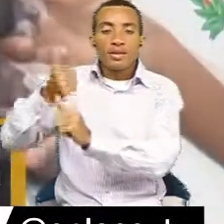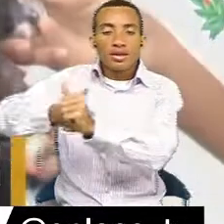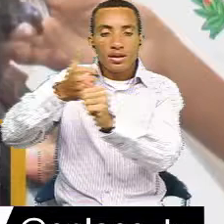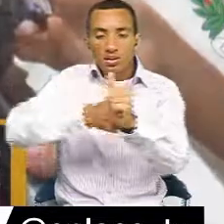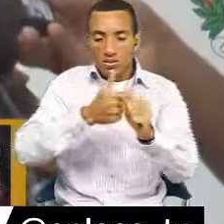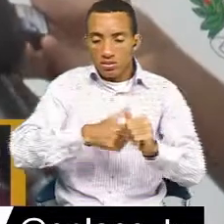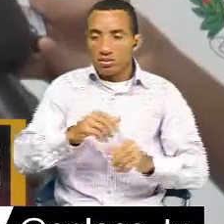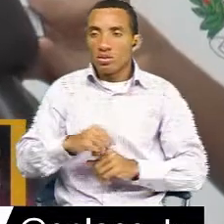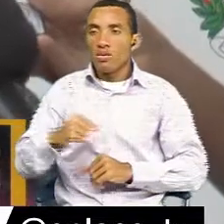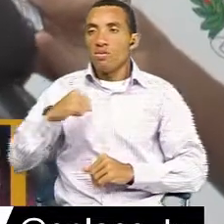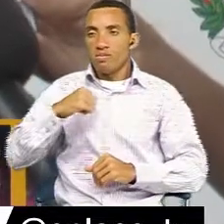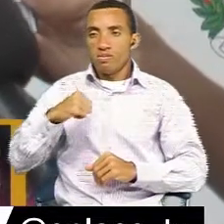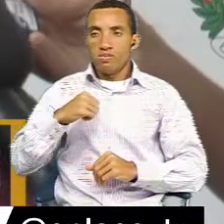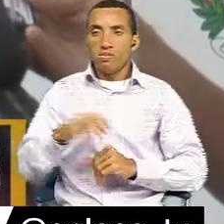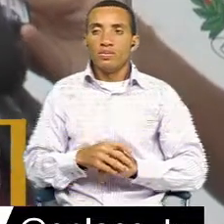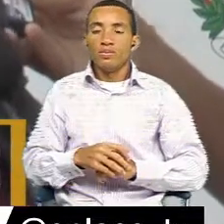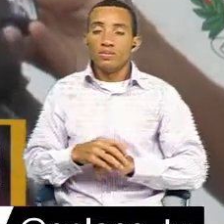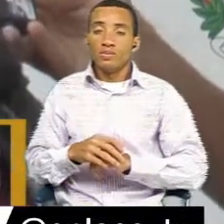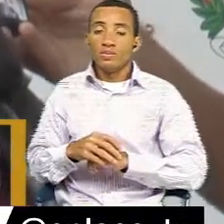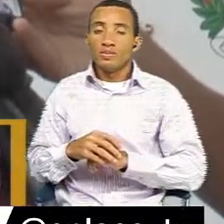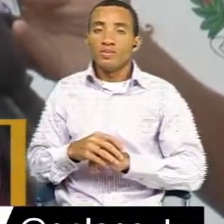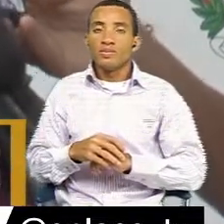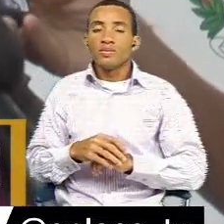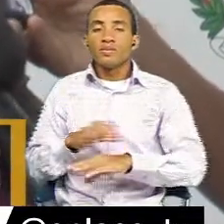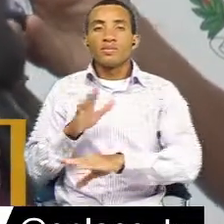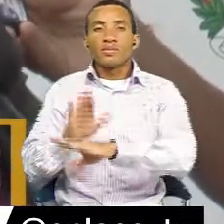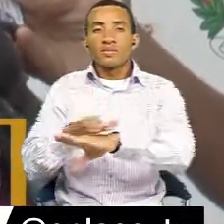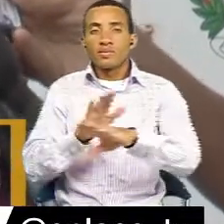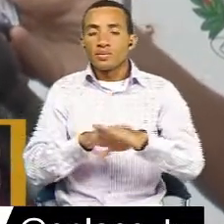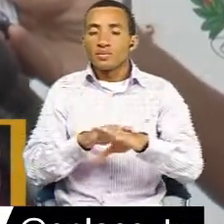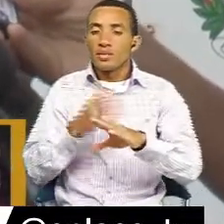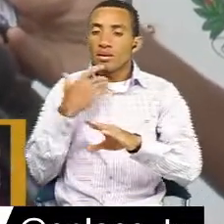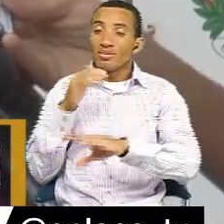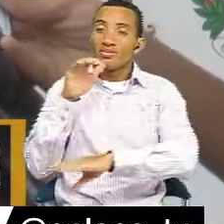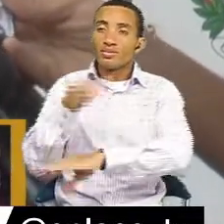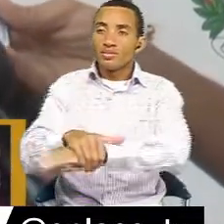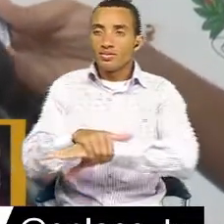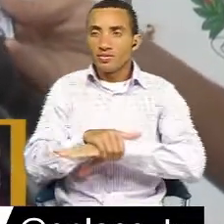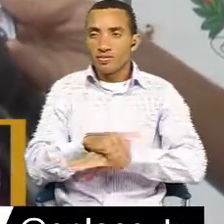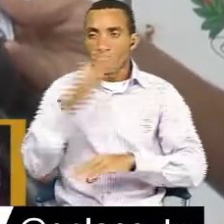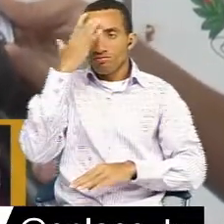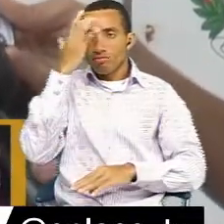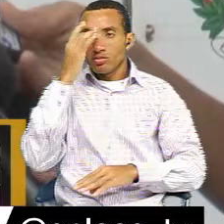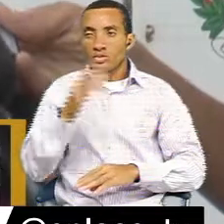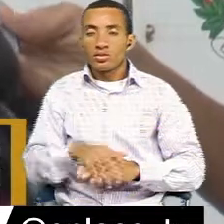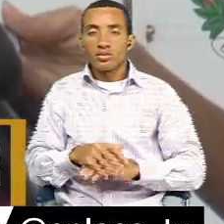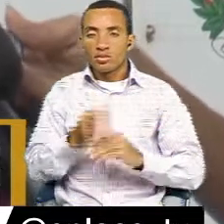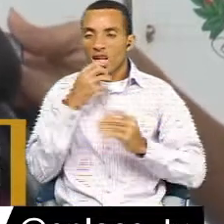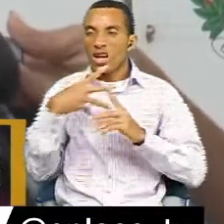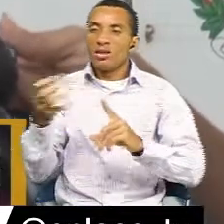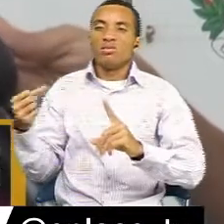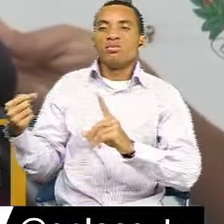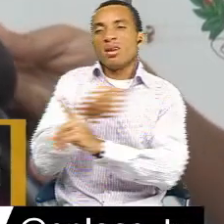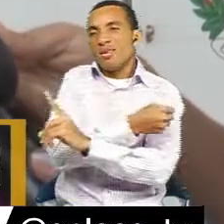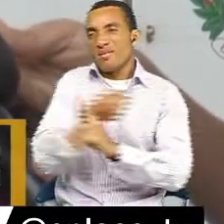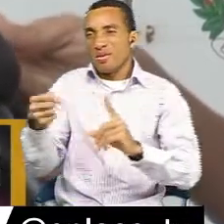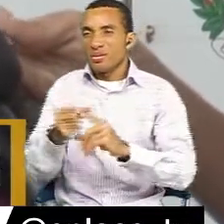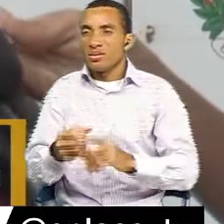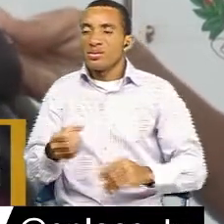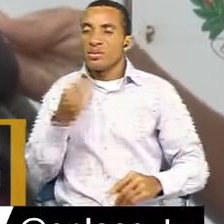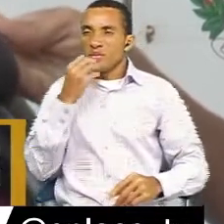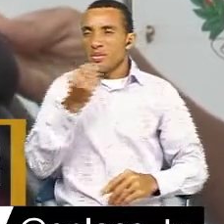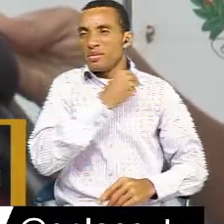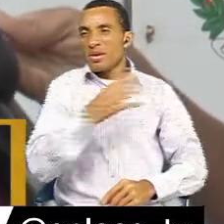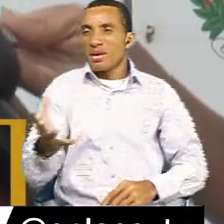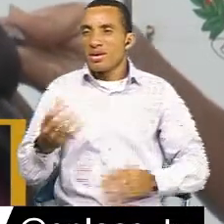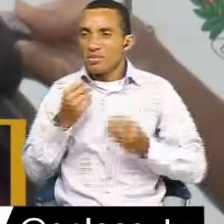tiene. El marco general de estas capturas es precisamente agresiones físicas, agresiones verbales y